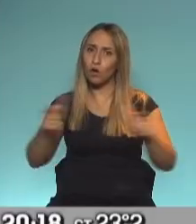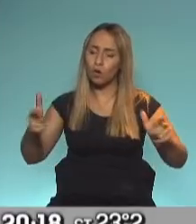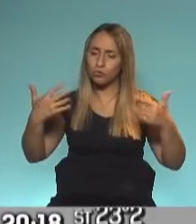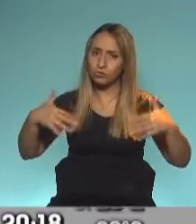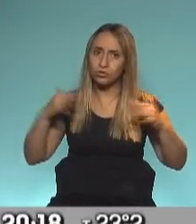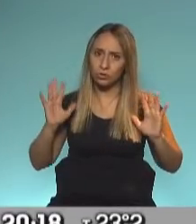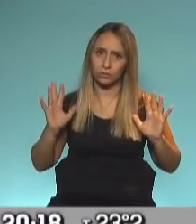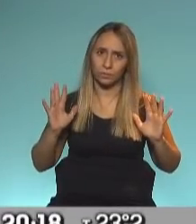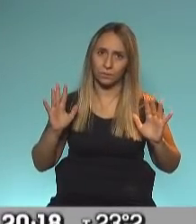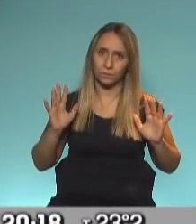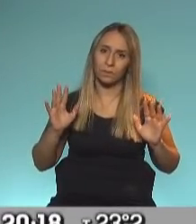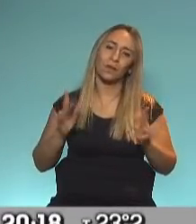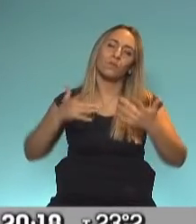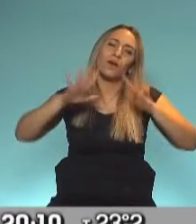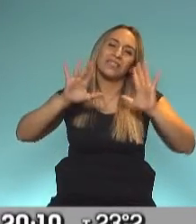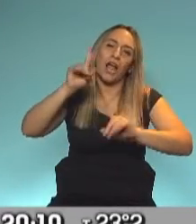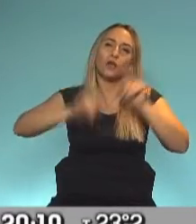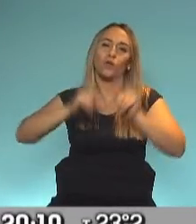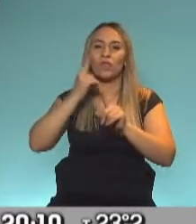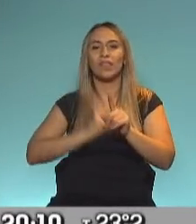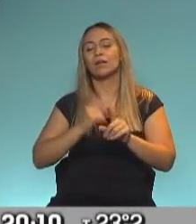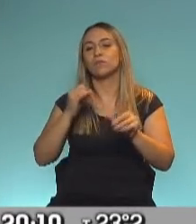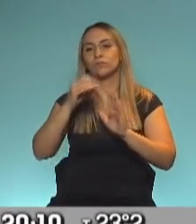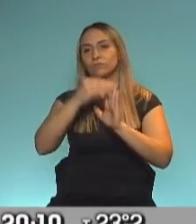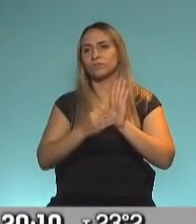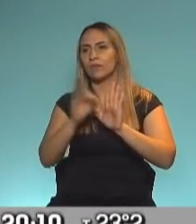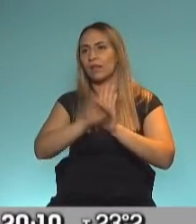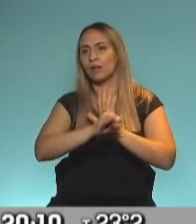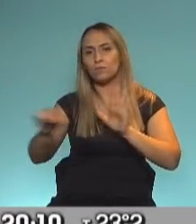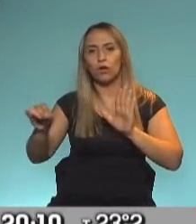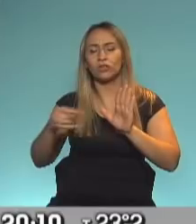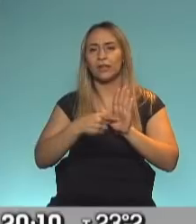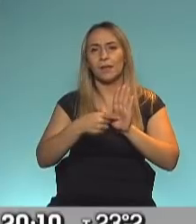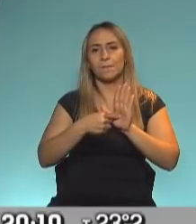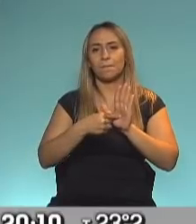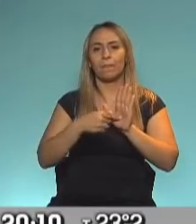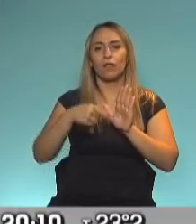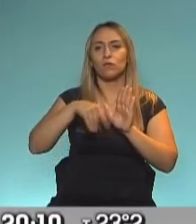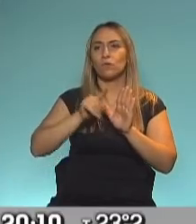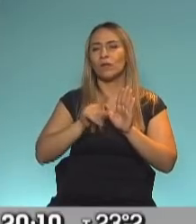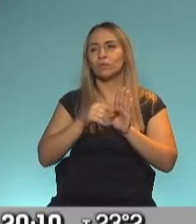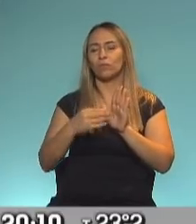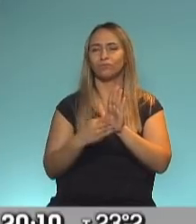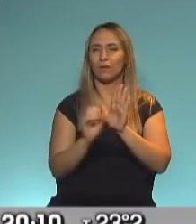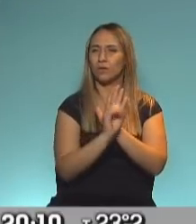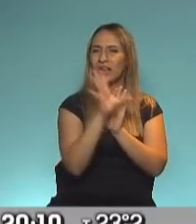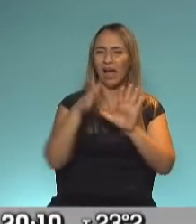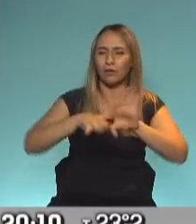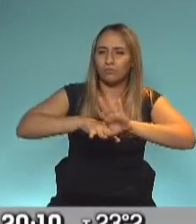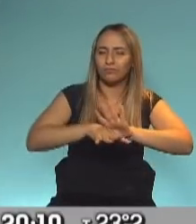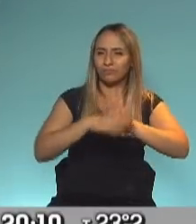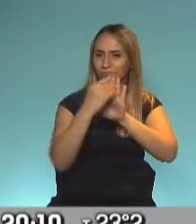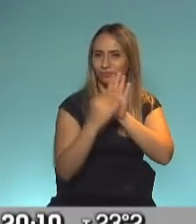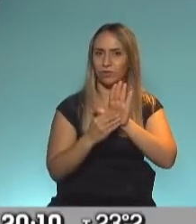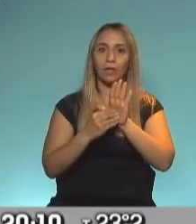Sí, quizás aquellos días donde el reporte no ha generado o no ha sido lo más concreto posible, donde se han